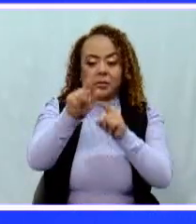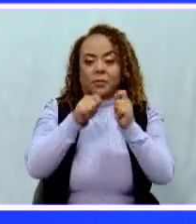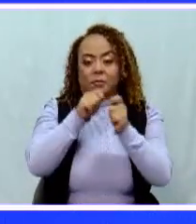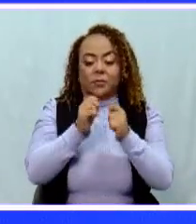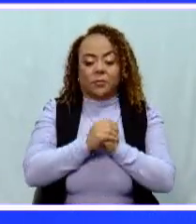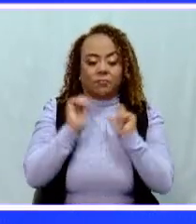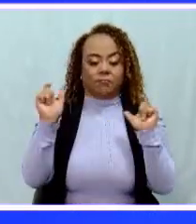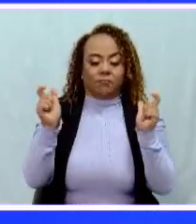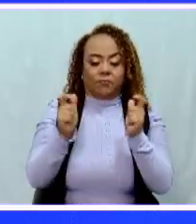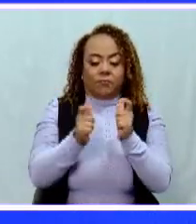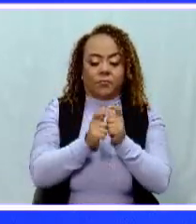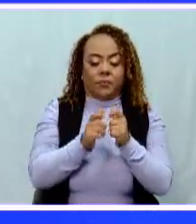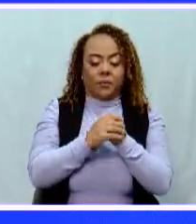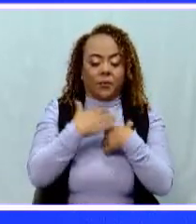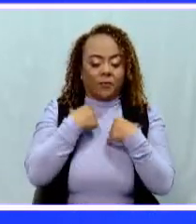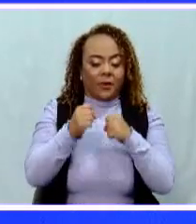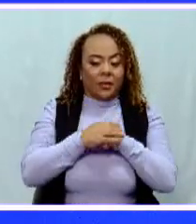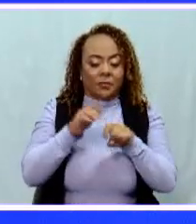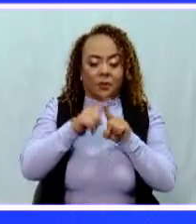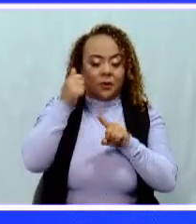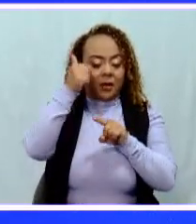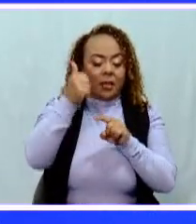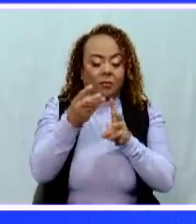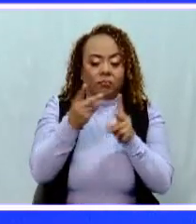aminoró tal vez el estado de confianza pero la liga en esa parte llega mejor que esa empresa